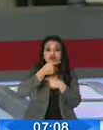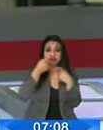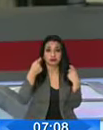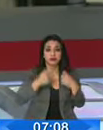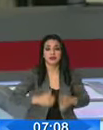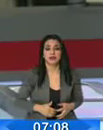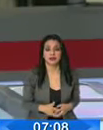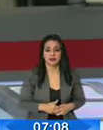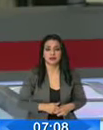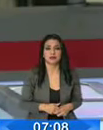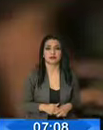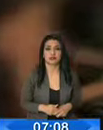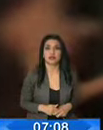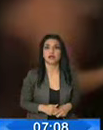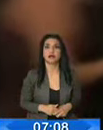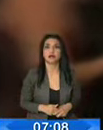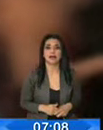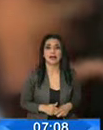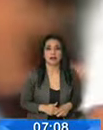adulterado.